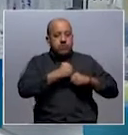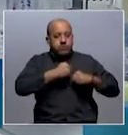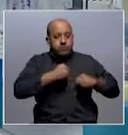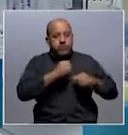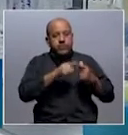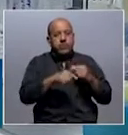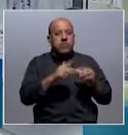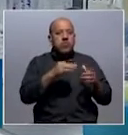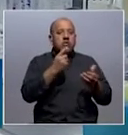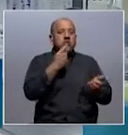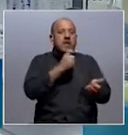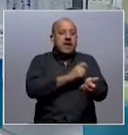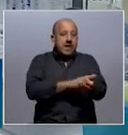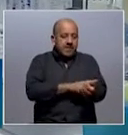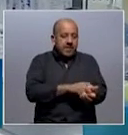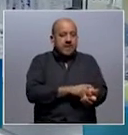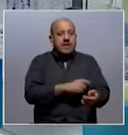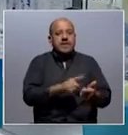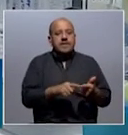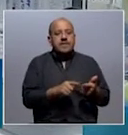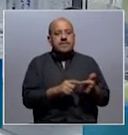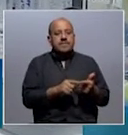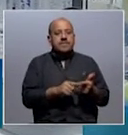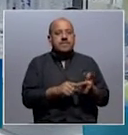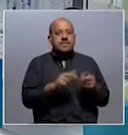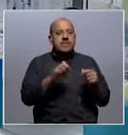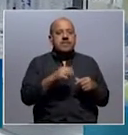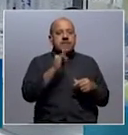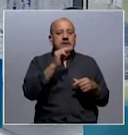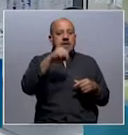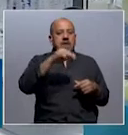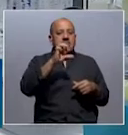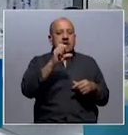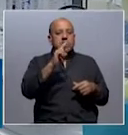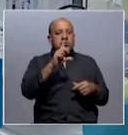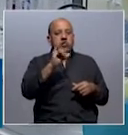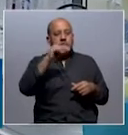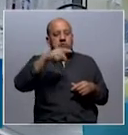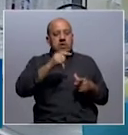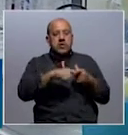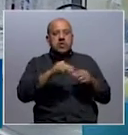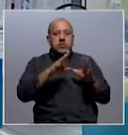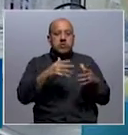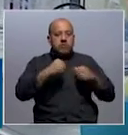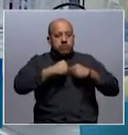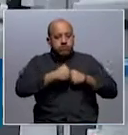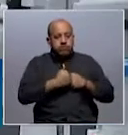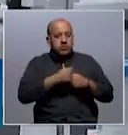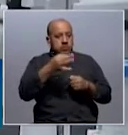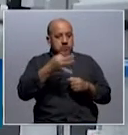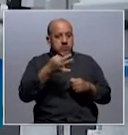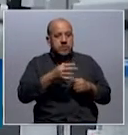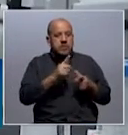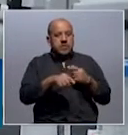como diabetes como esta resistencia a la insulina etcétera son obesos sanos de alguna manera